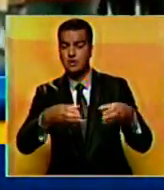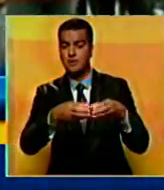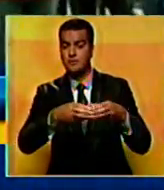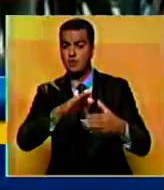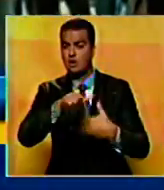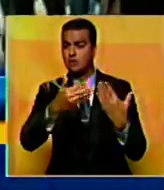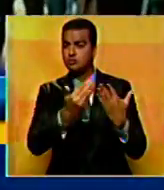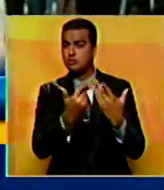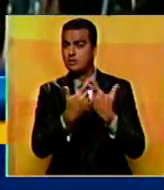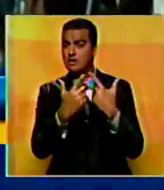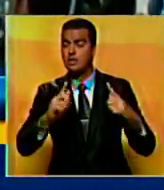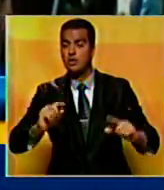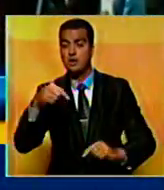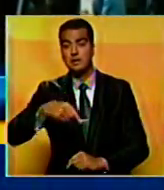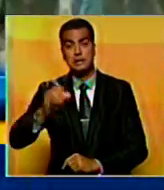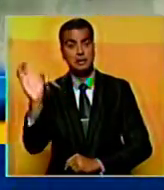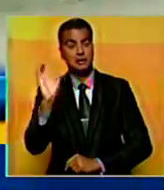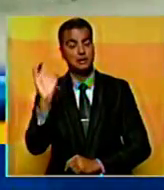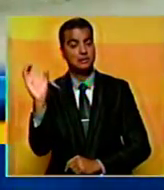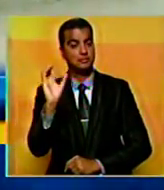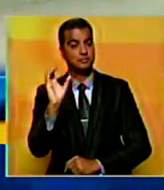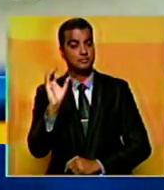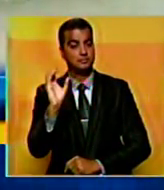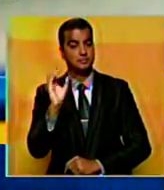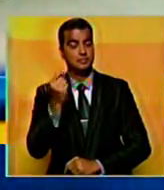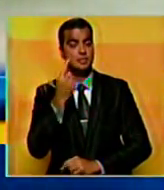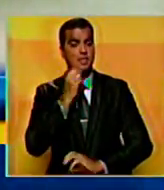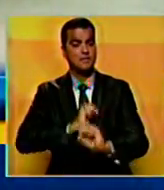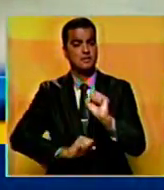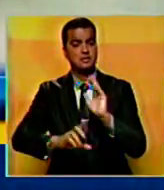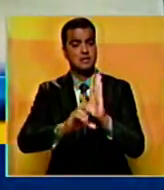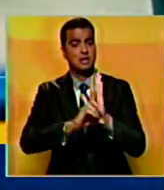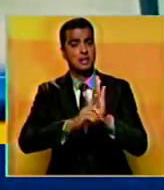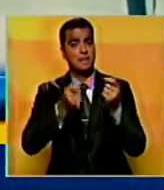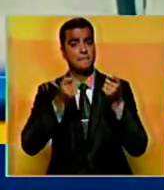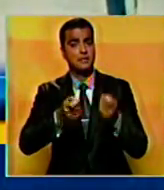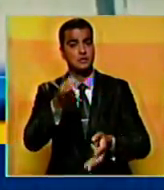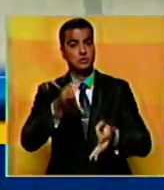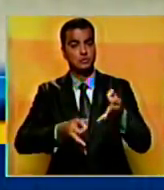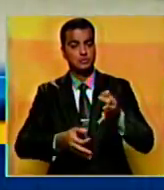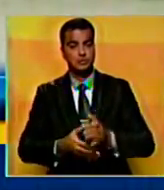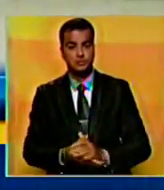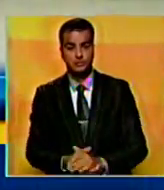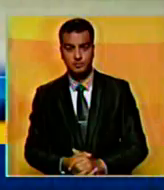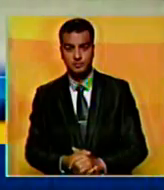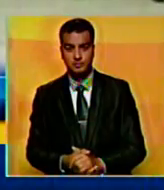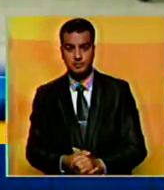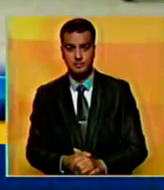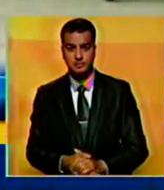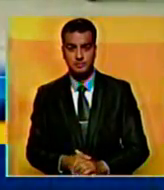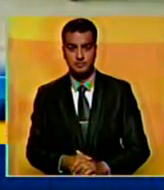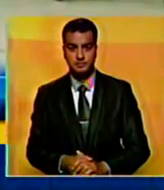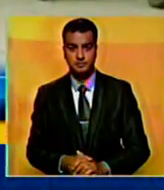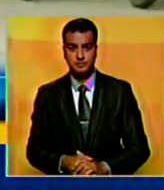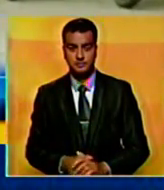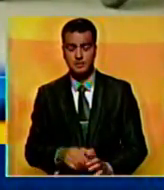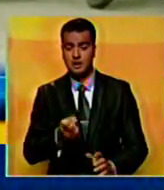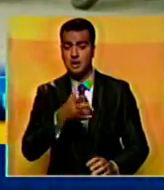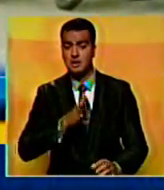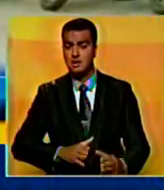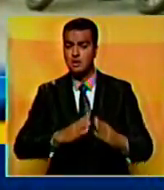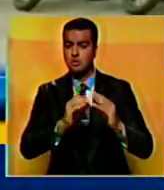desplegarán en el municipio Libertador, aquí en Caracas, para la defensa de la Ley Orgánica de Precios Justos. Aquí está este